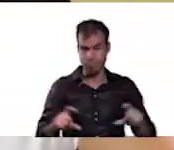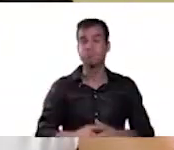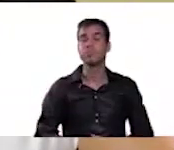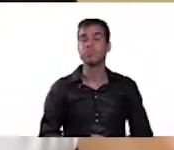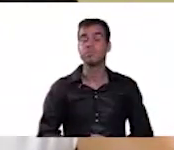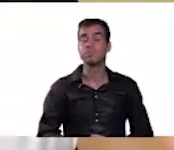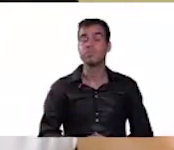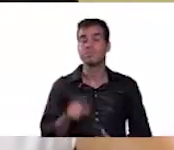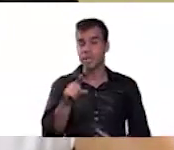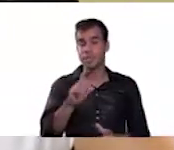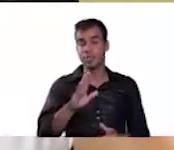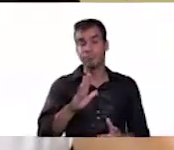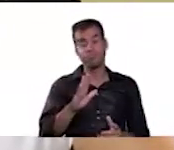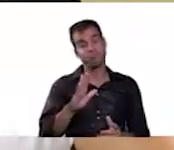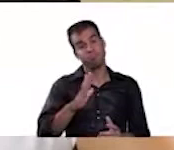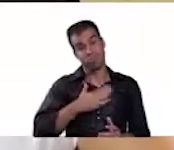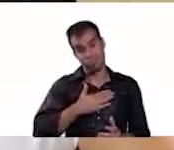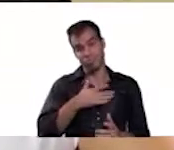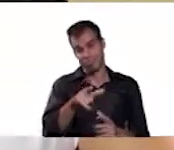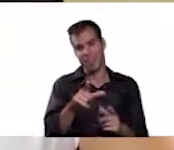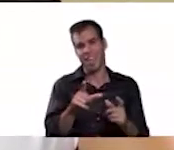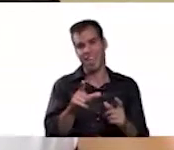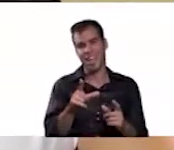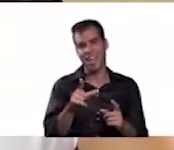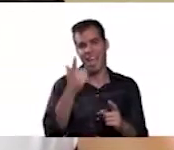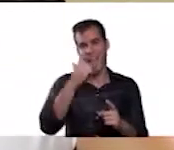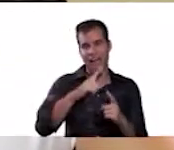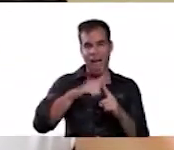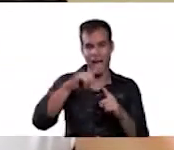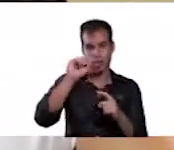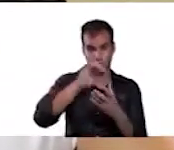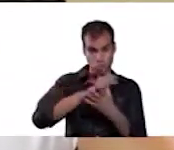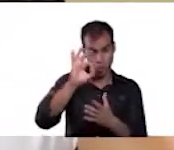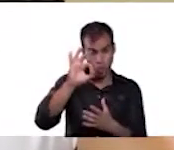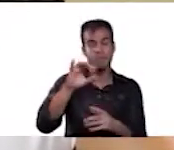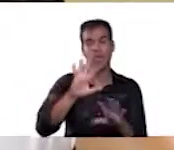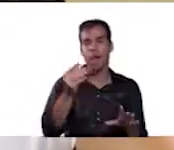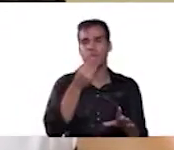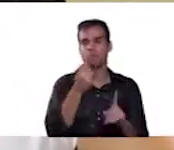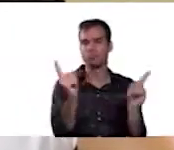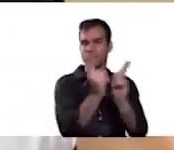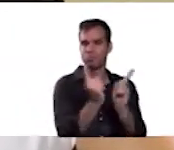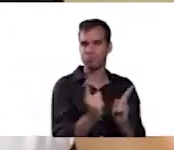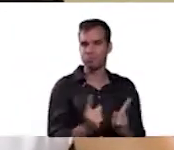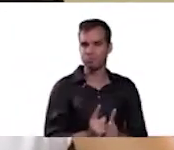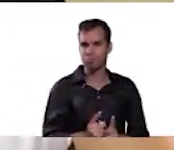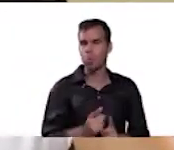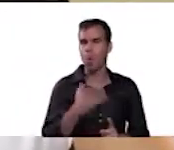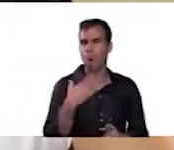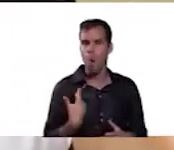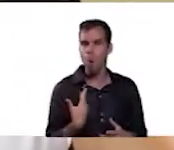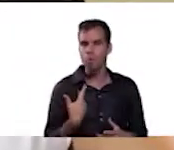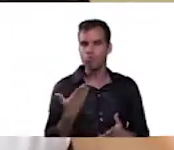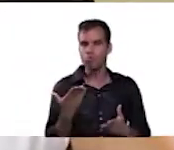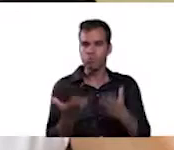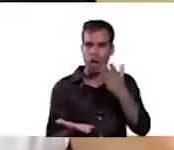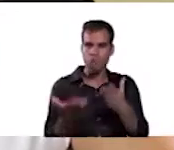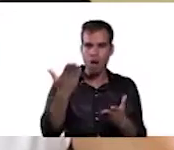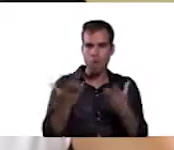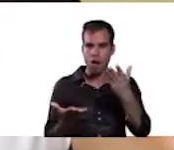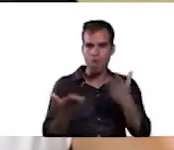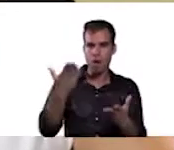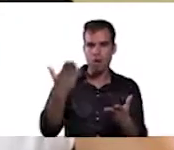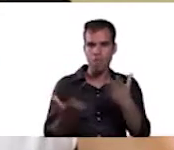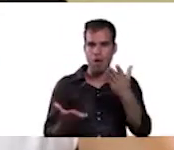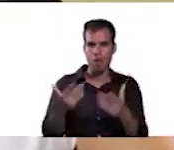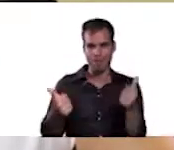más que las propiedades atómicas, ya puede y está en condiciones de resumir cómo es que varían estas propiedades en